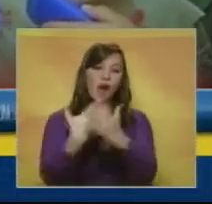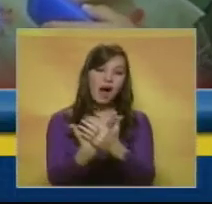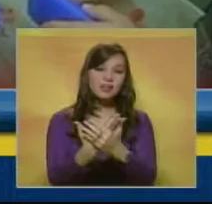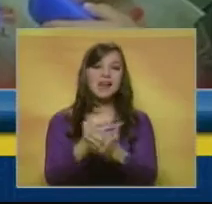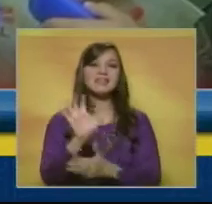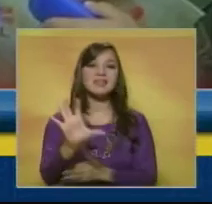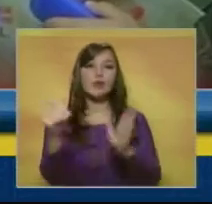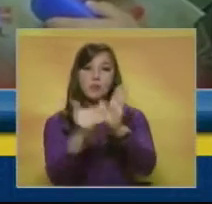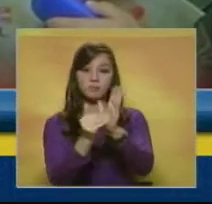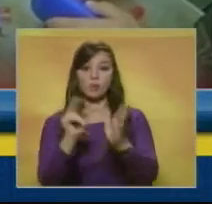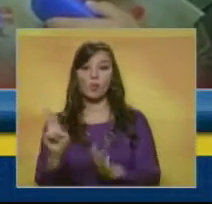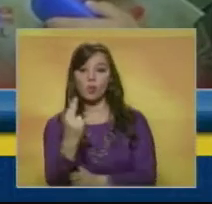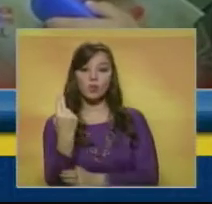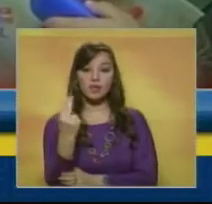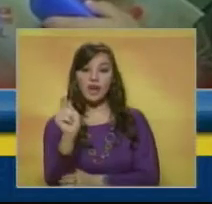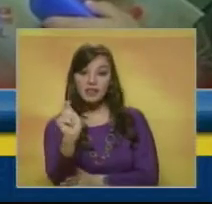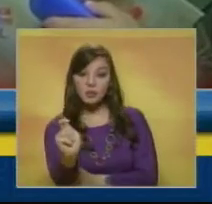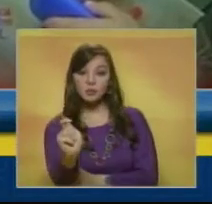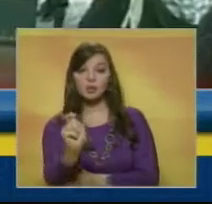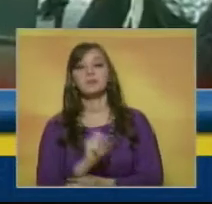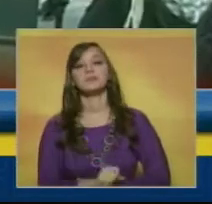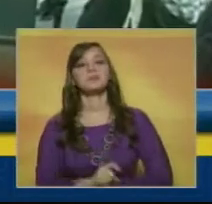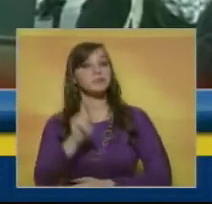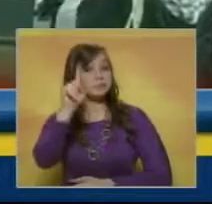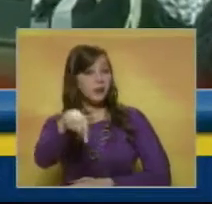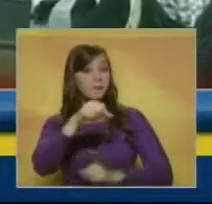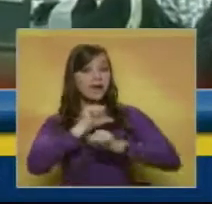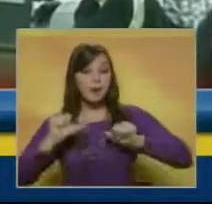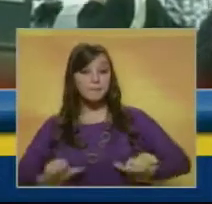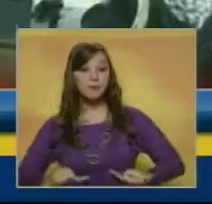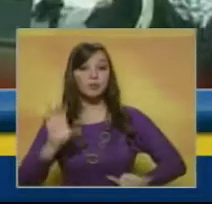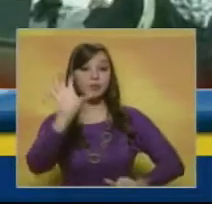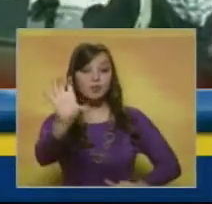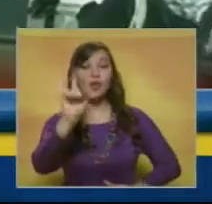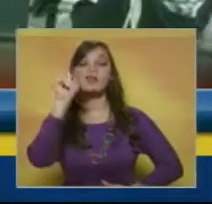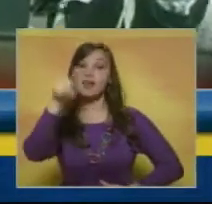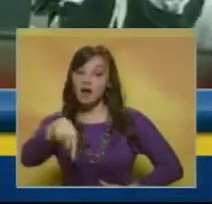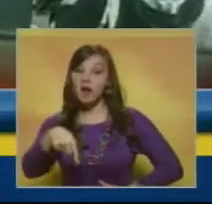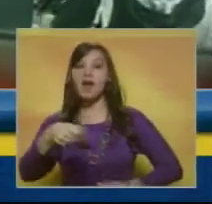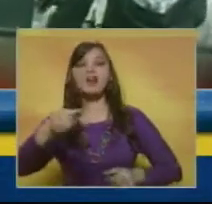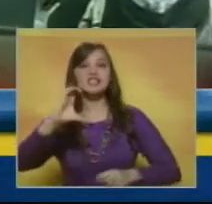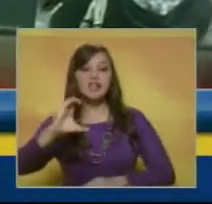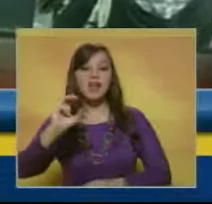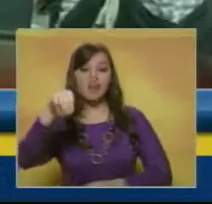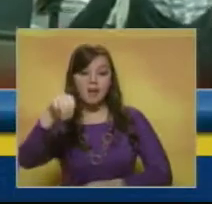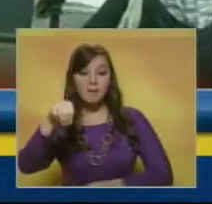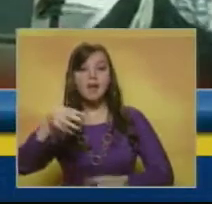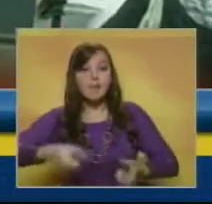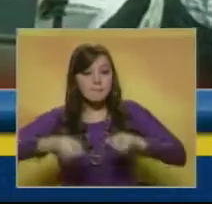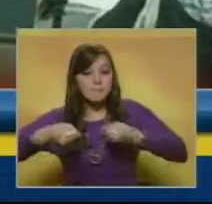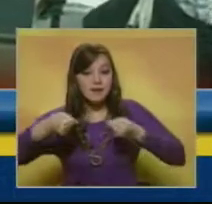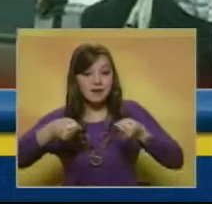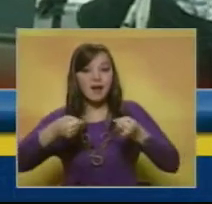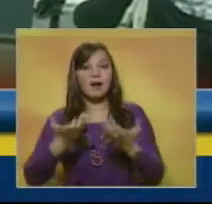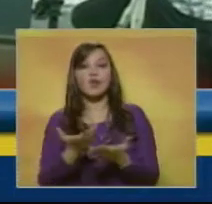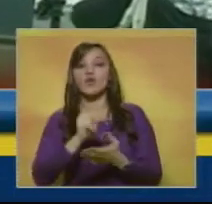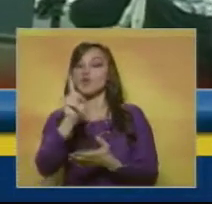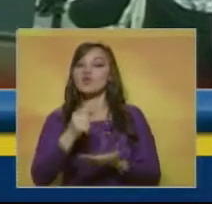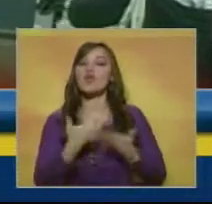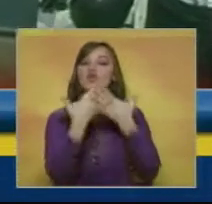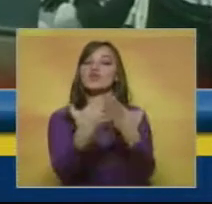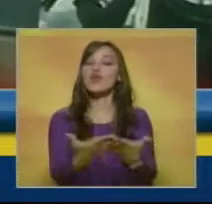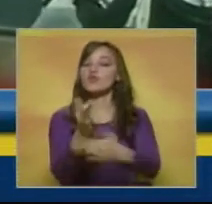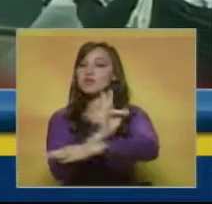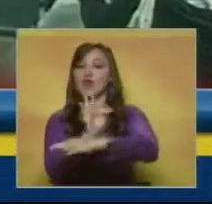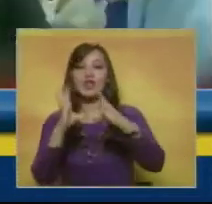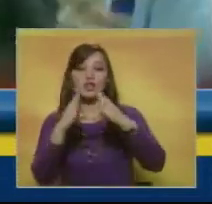tributarias. En el estado portuguesa también fue multada con 5.000 unidades tributarias una sucursal de esta cadena de supermercados por no garantizar el funcionamiento de